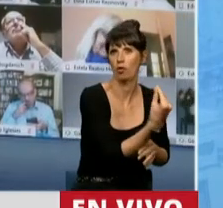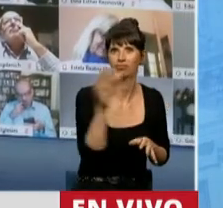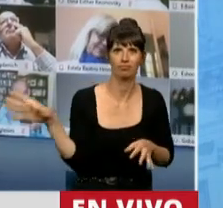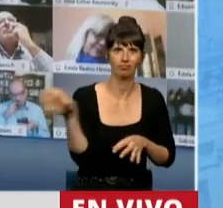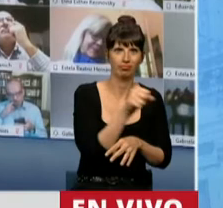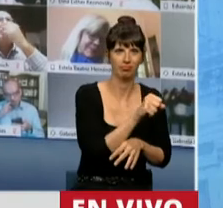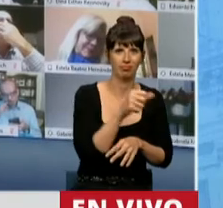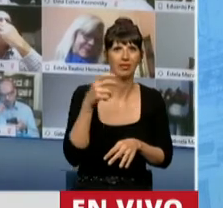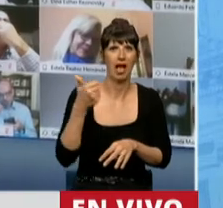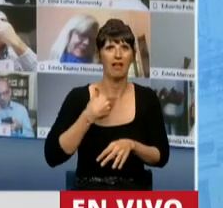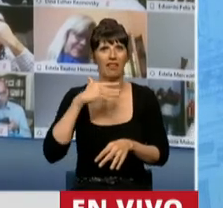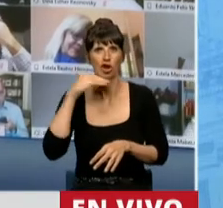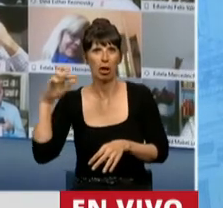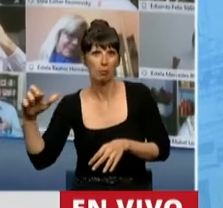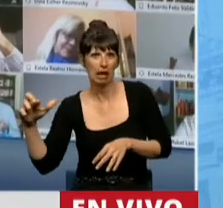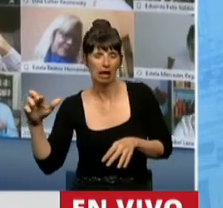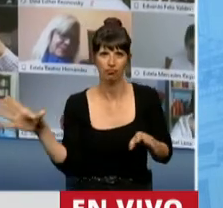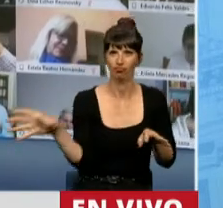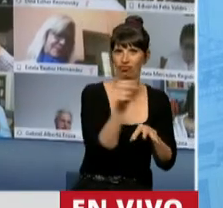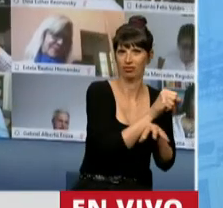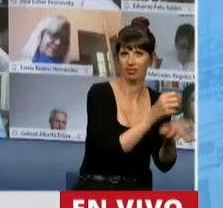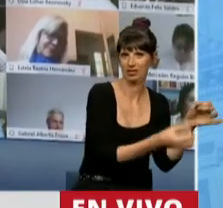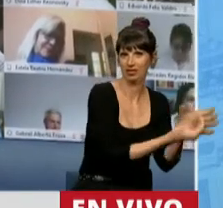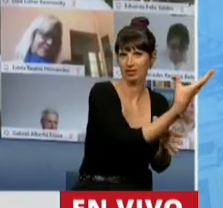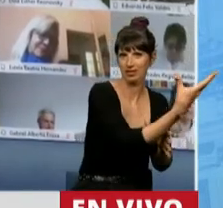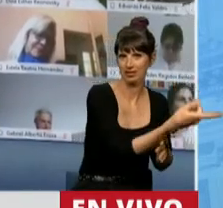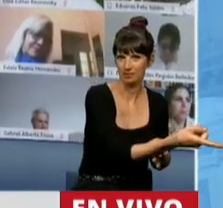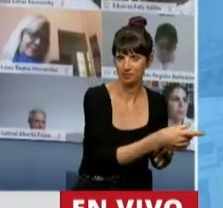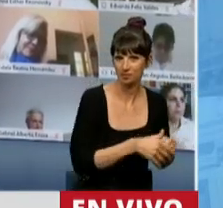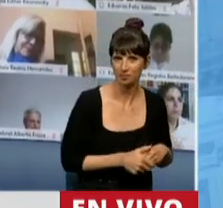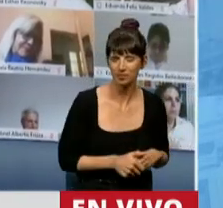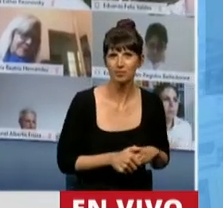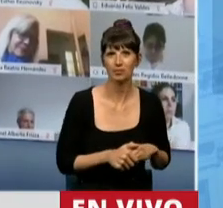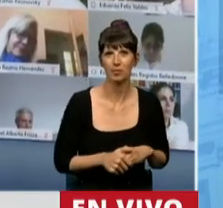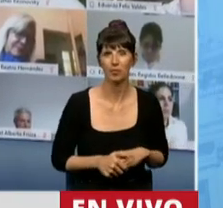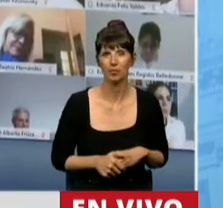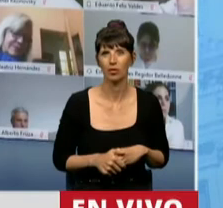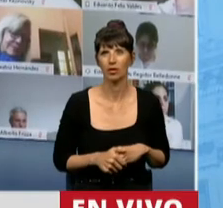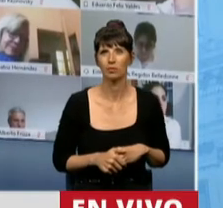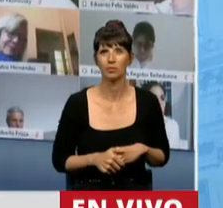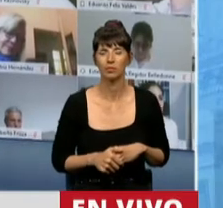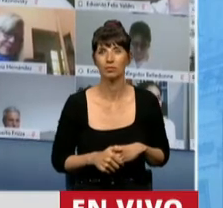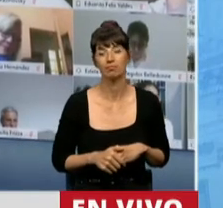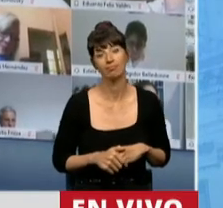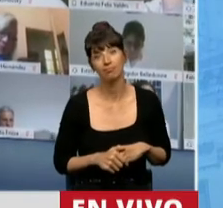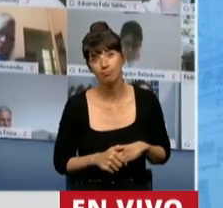privado que es un sistema de capitalización. Entonces, haberlo